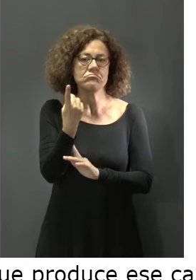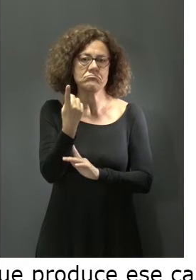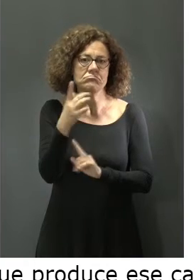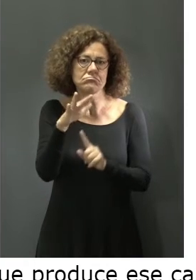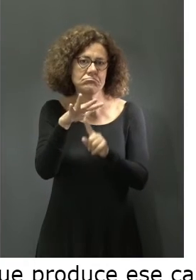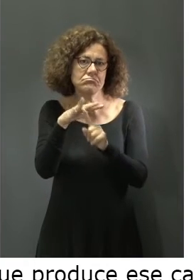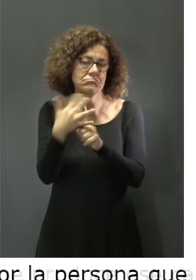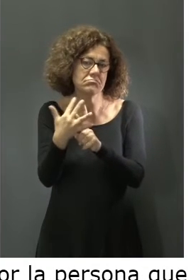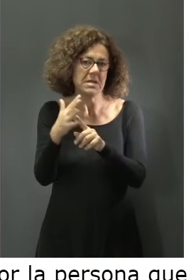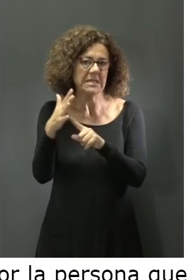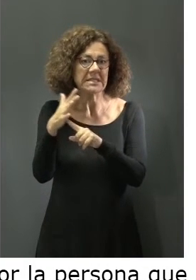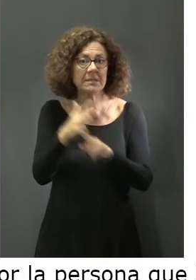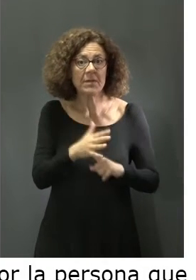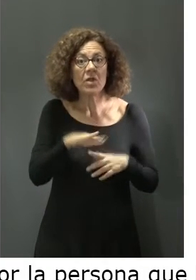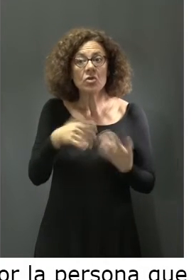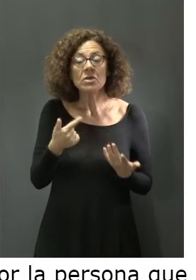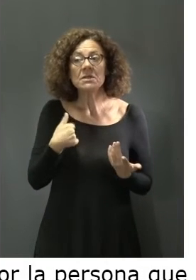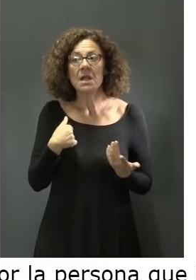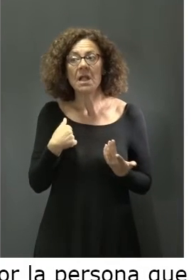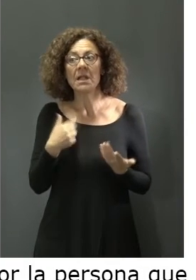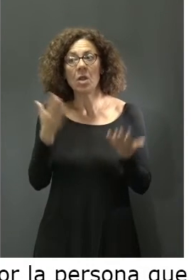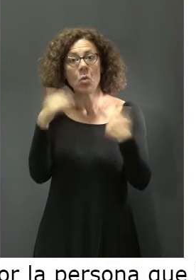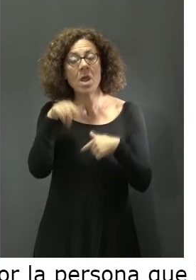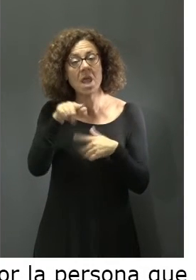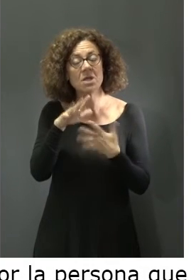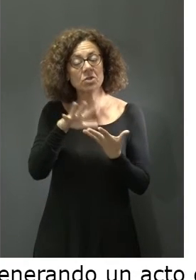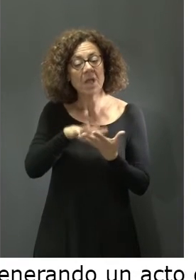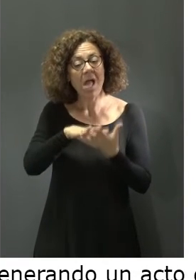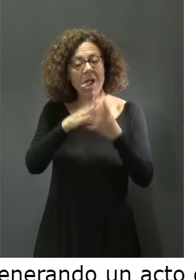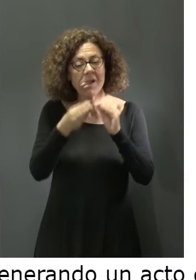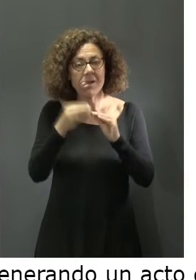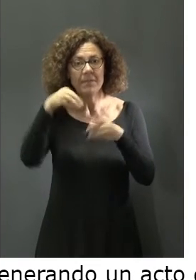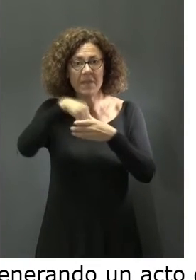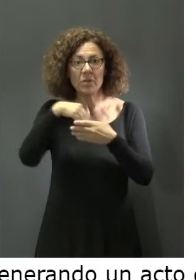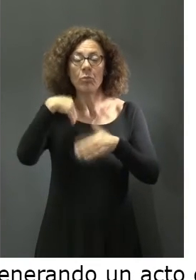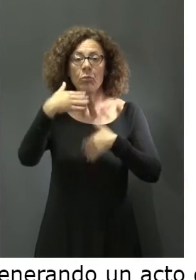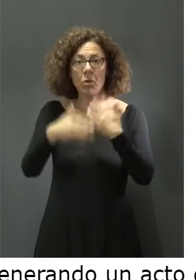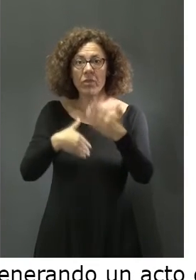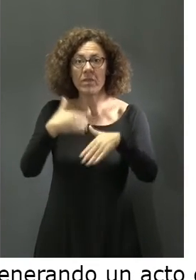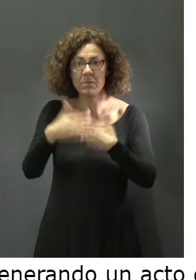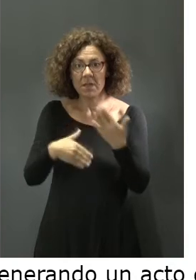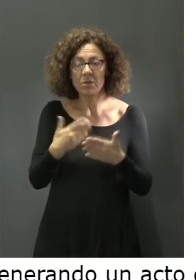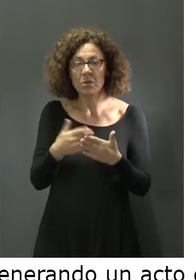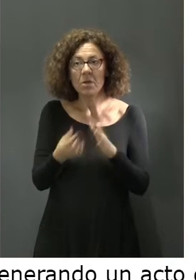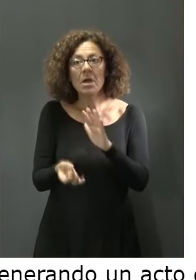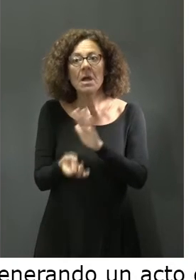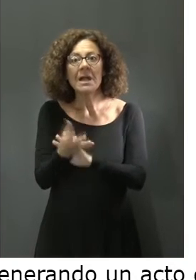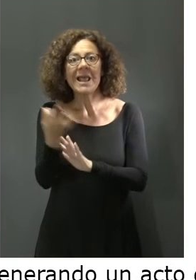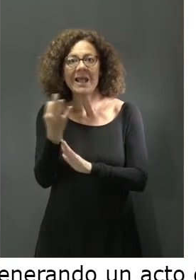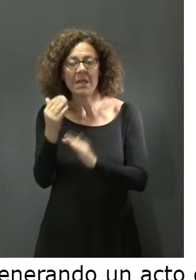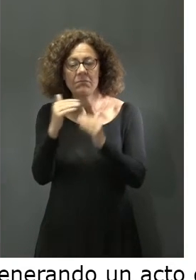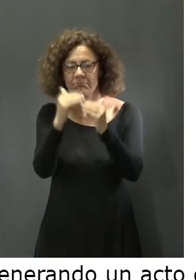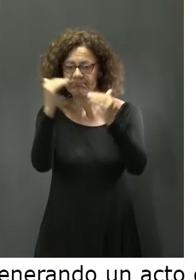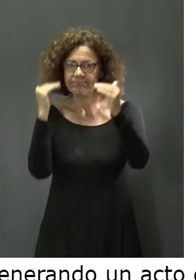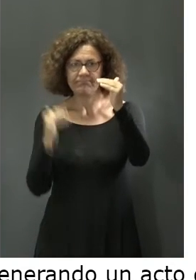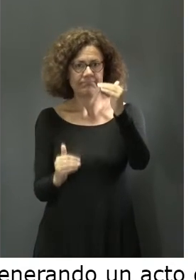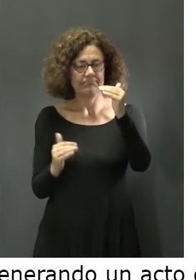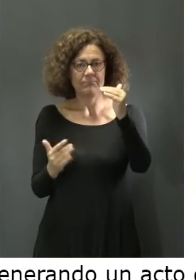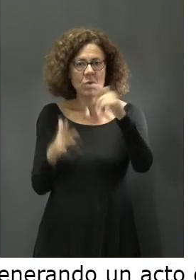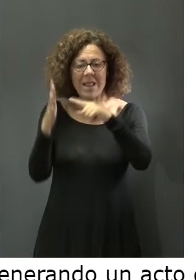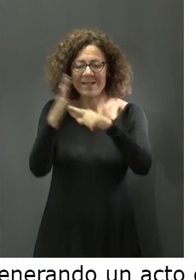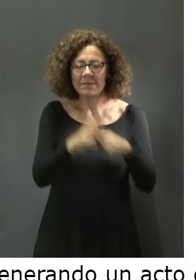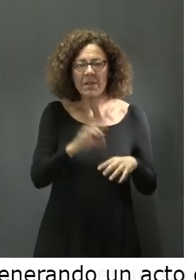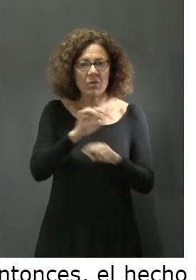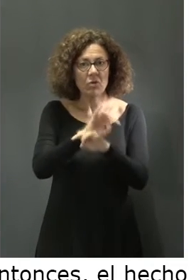discriminación. Entonces, el hecho de no contar con estos ajustes del procedimiento, lo que está generando es una desigualdad, una discriminación